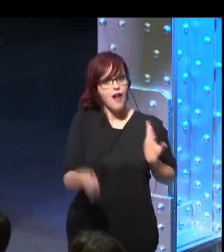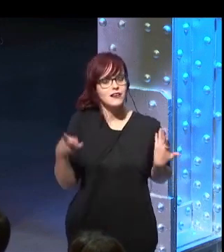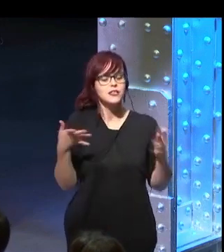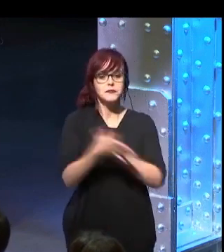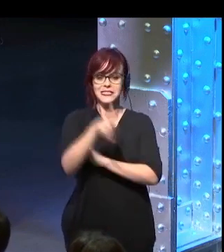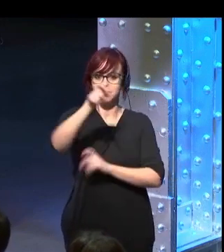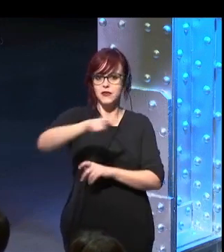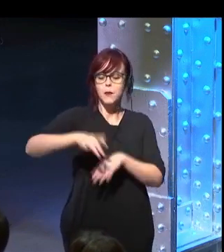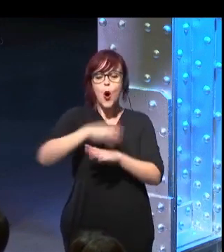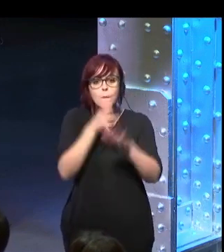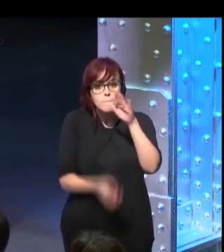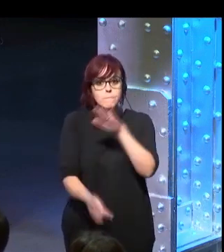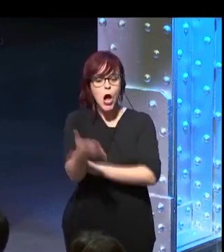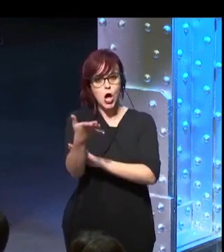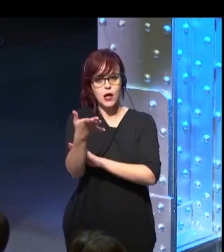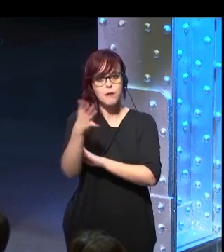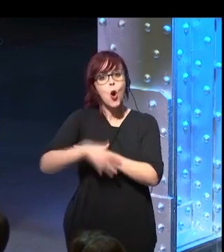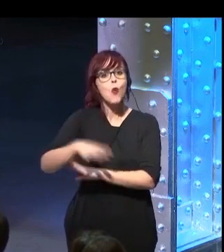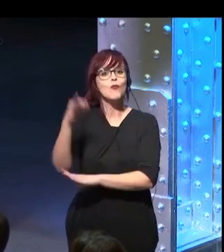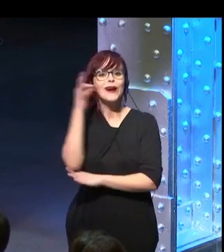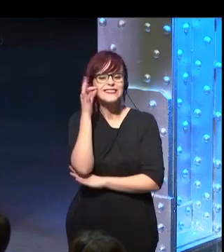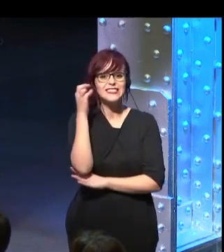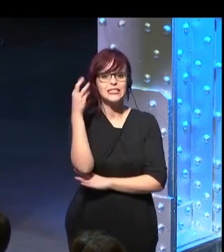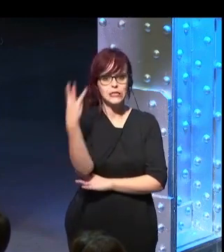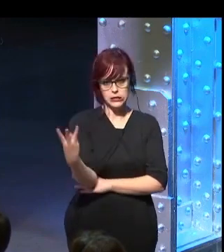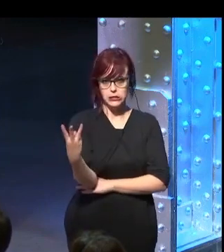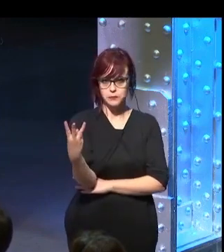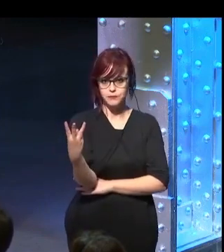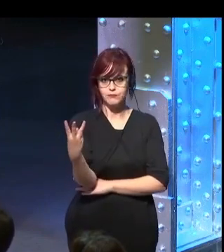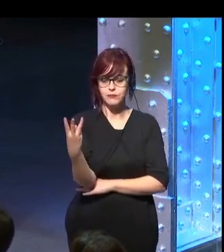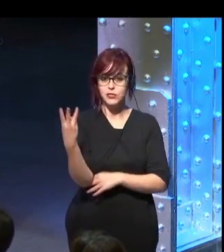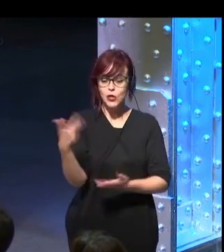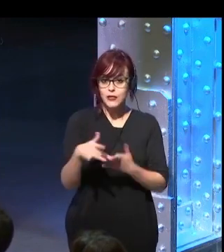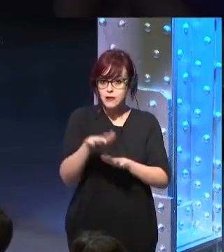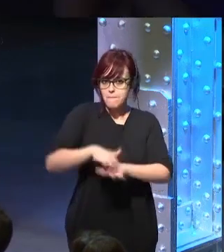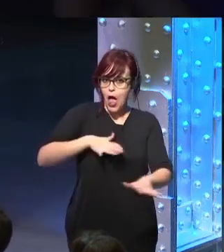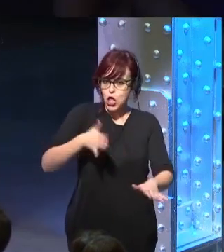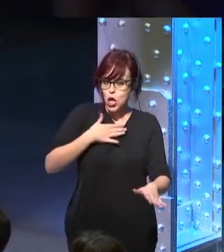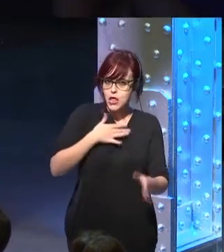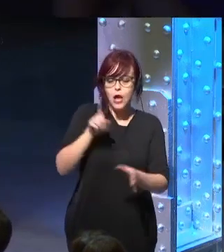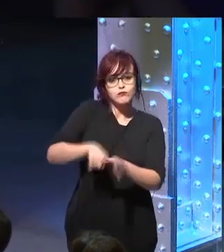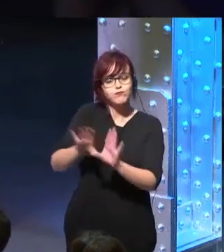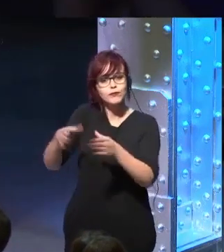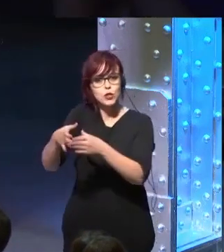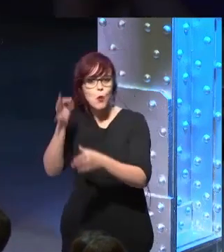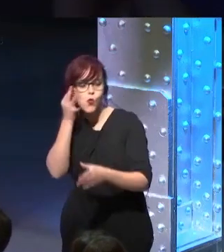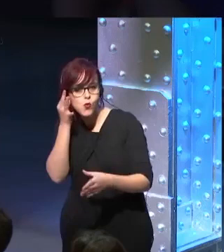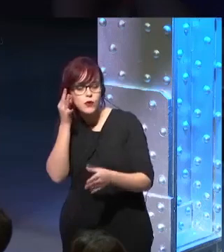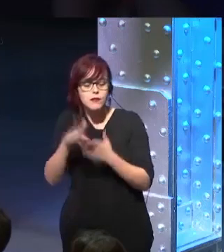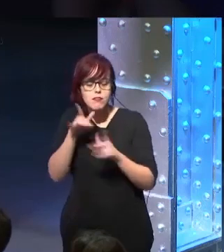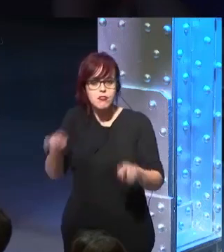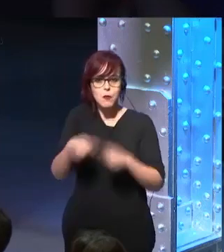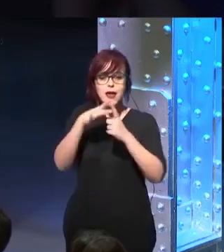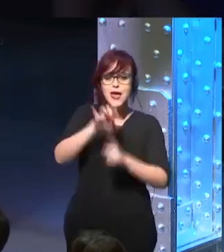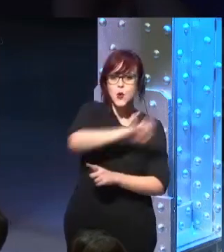esto se fundó por 3 mujeres. Y la mayor parte de nosotras,